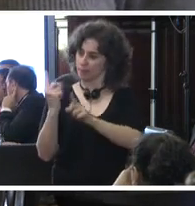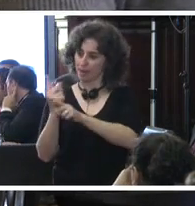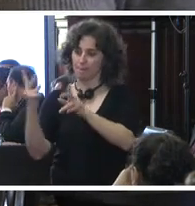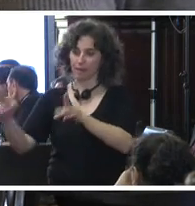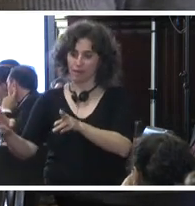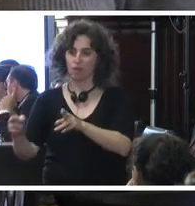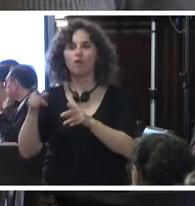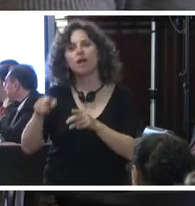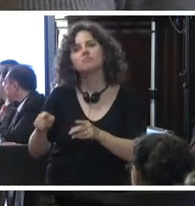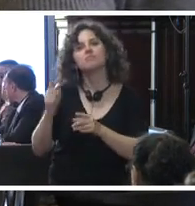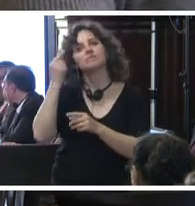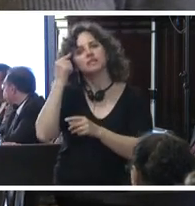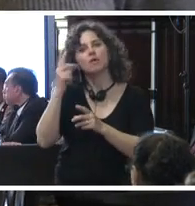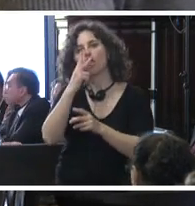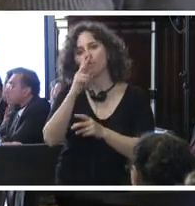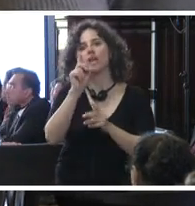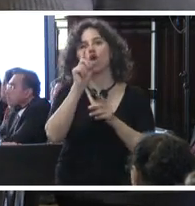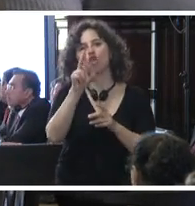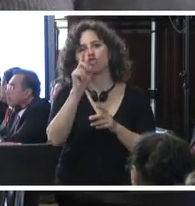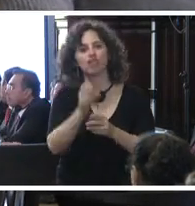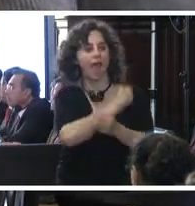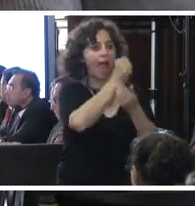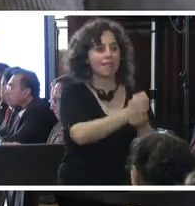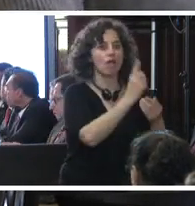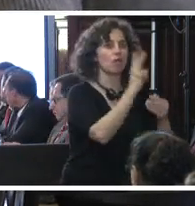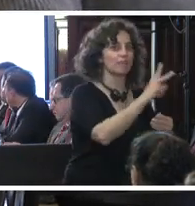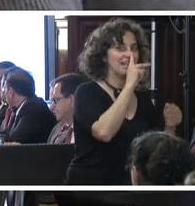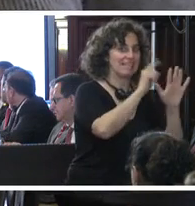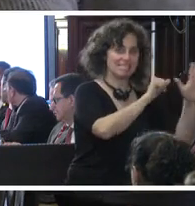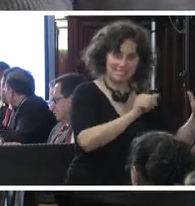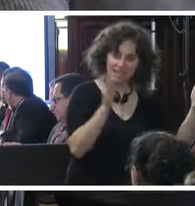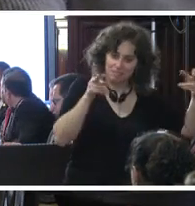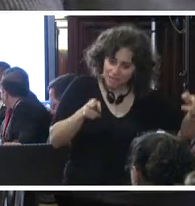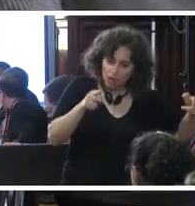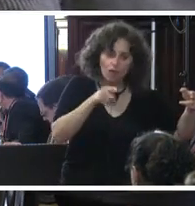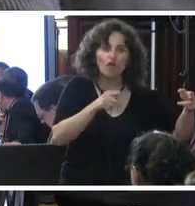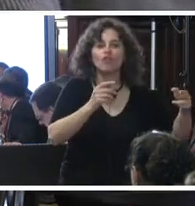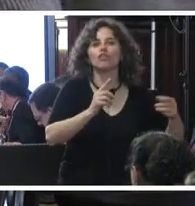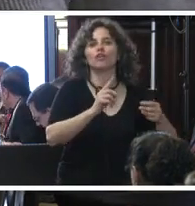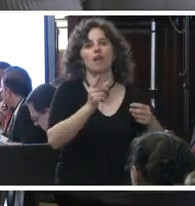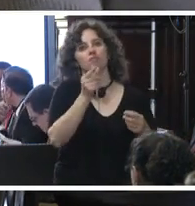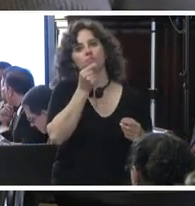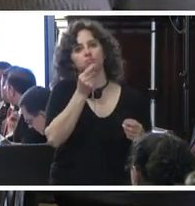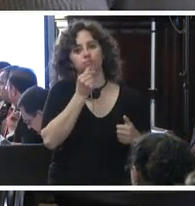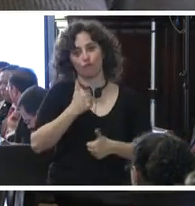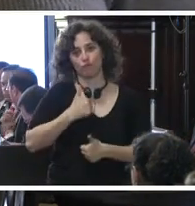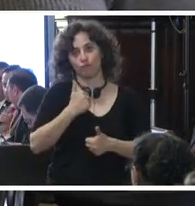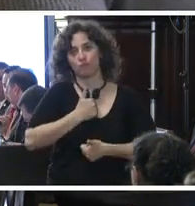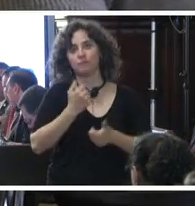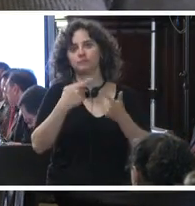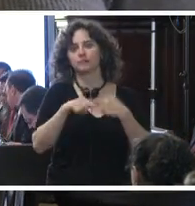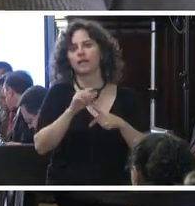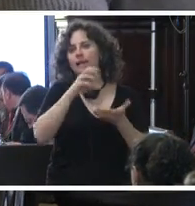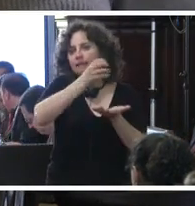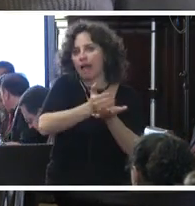ello, consideramos que desde el 2011-2012 hasta el 2016, las fuerzas de seguridad del Estado de